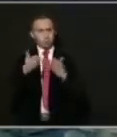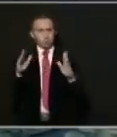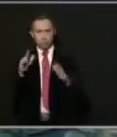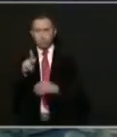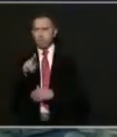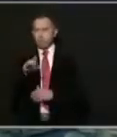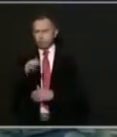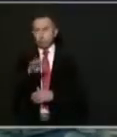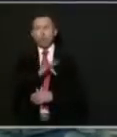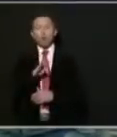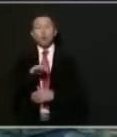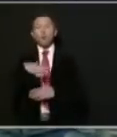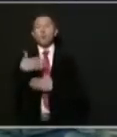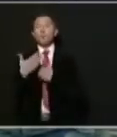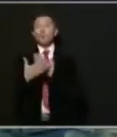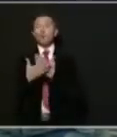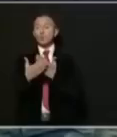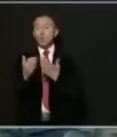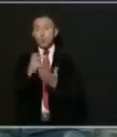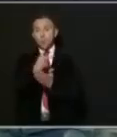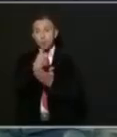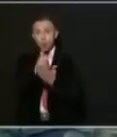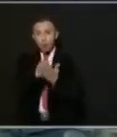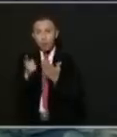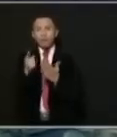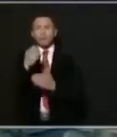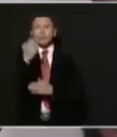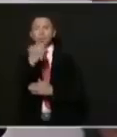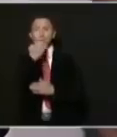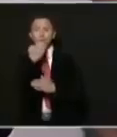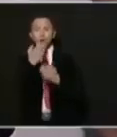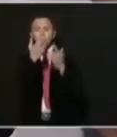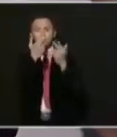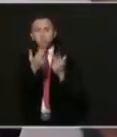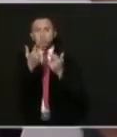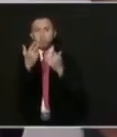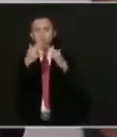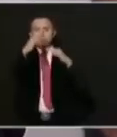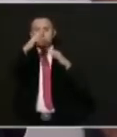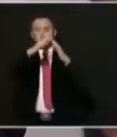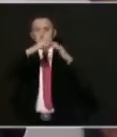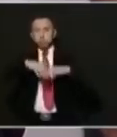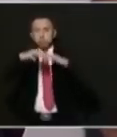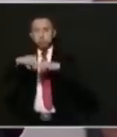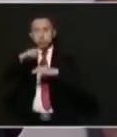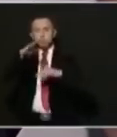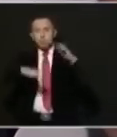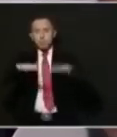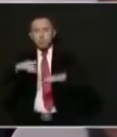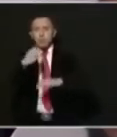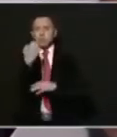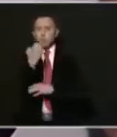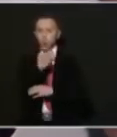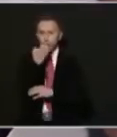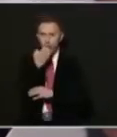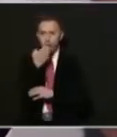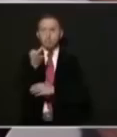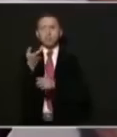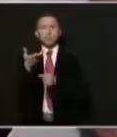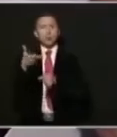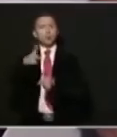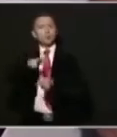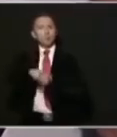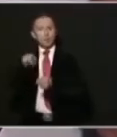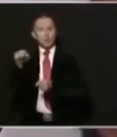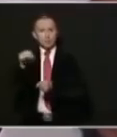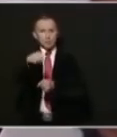programa de construcción y reconstrucción de escuelas, centros de salud, edificios